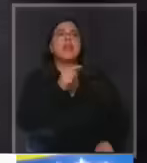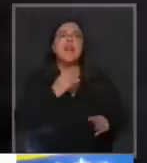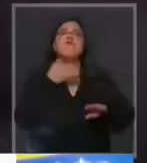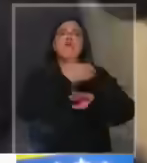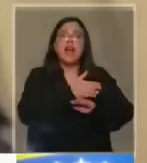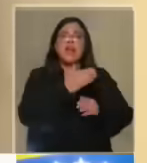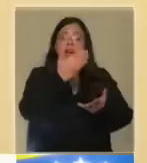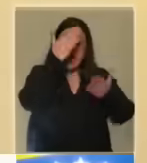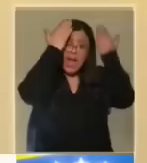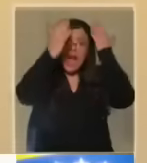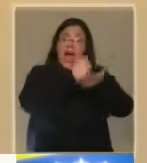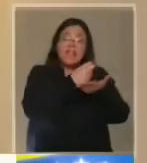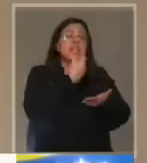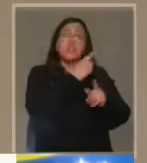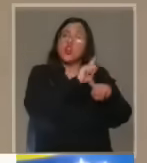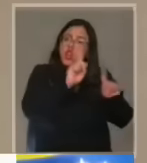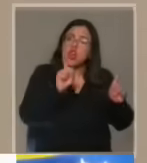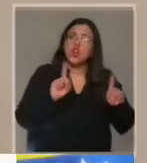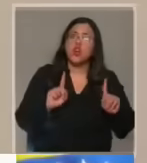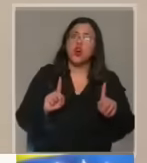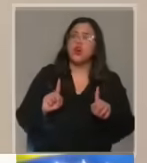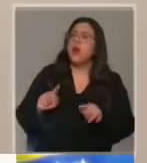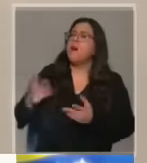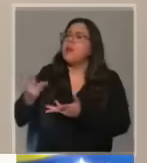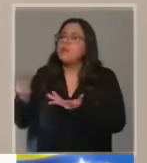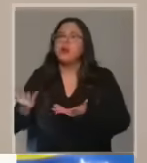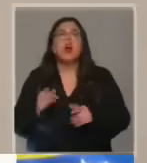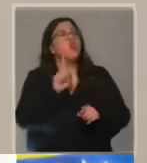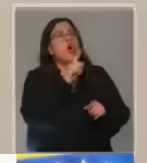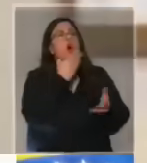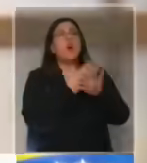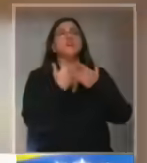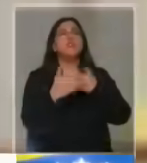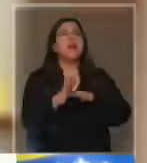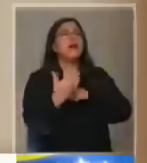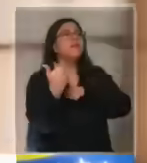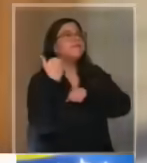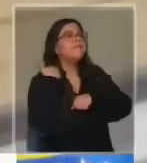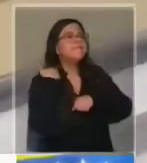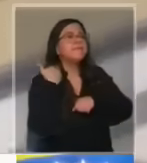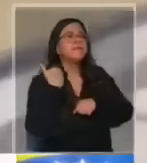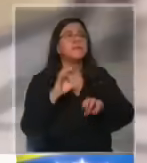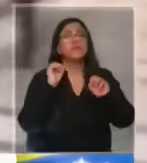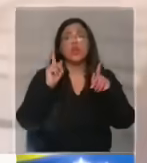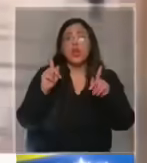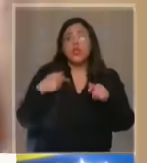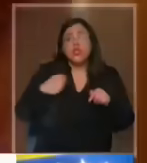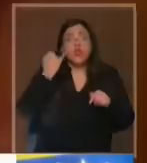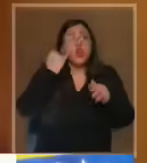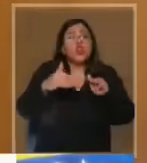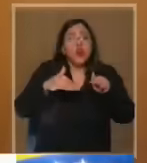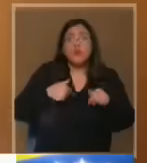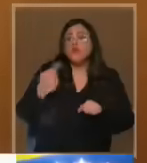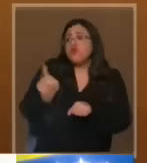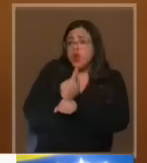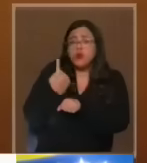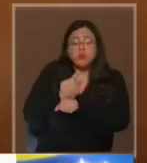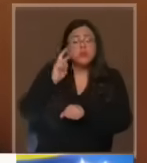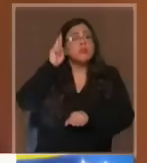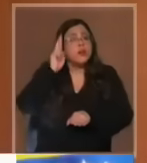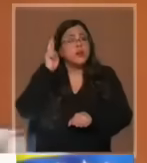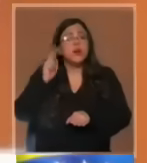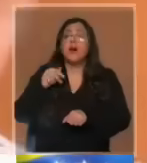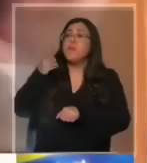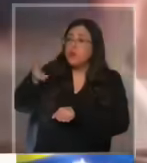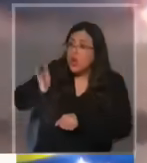No lo mandé al psiquiatra. Pero dijo no. Que hablara con el psiquiatra. No, o sea, cuando me insistieron las incomodidades, yo le digo, si tengo incomodidades, la converso, las reflexiono. ¿Pero con lo